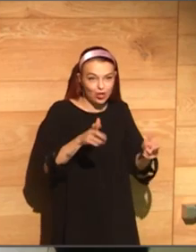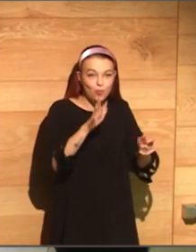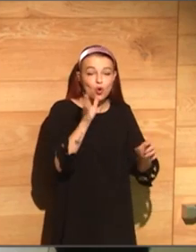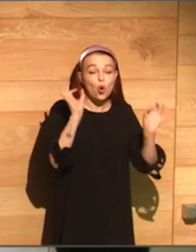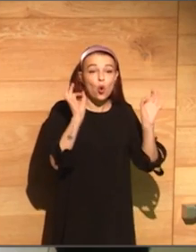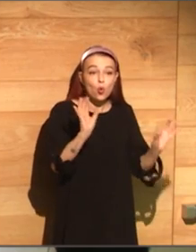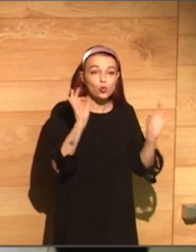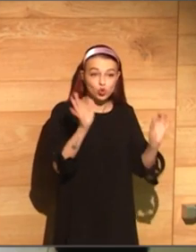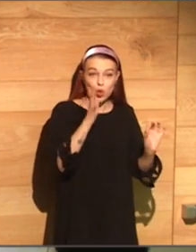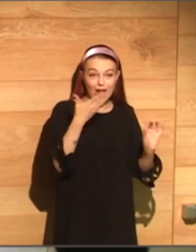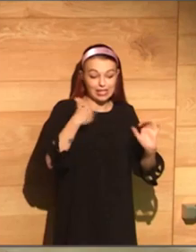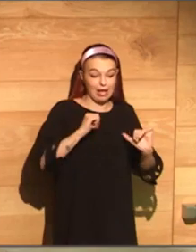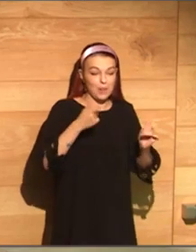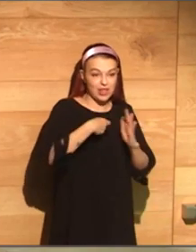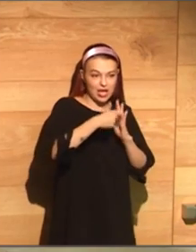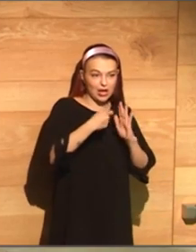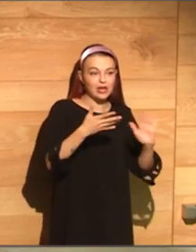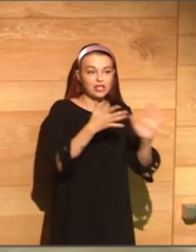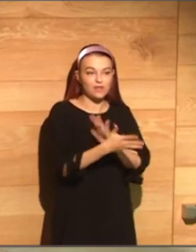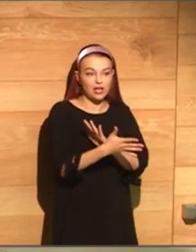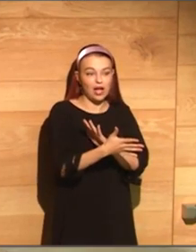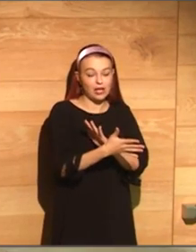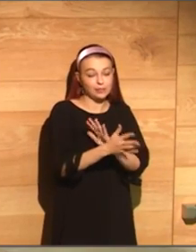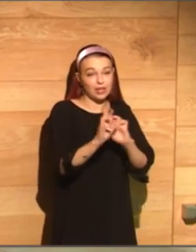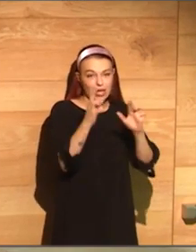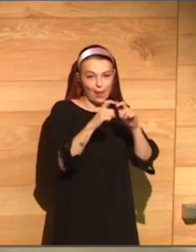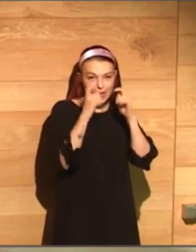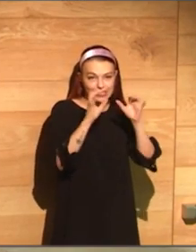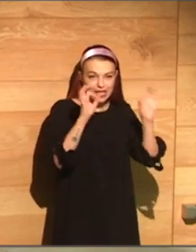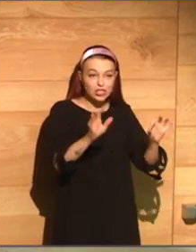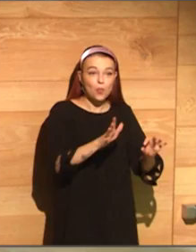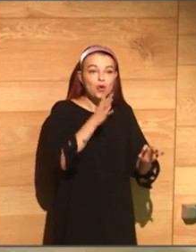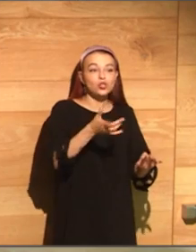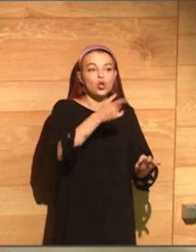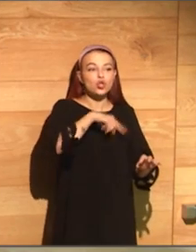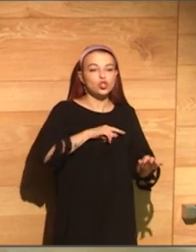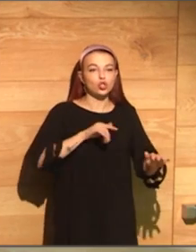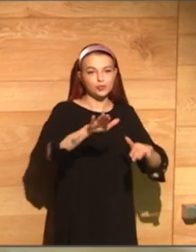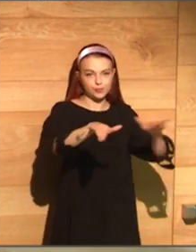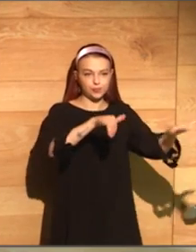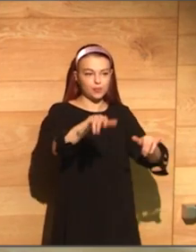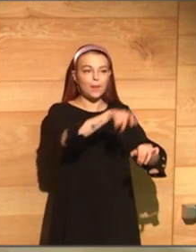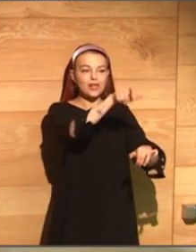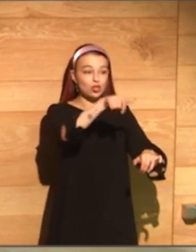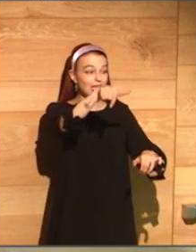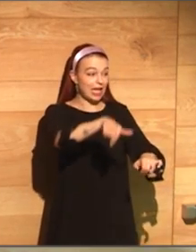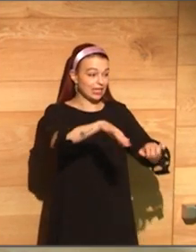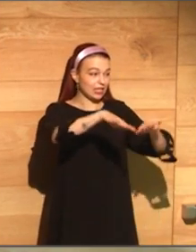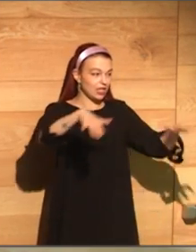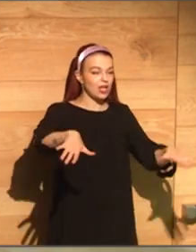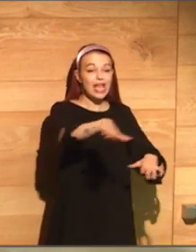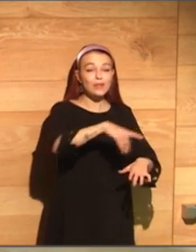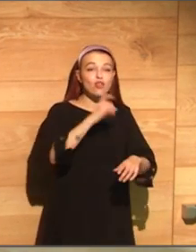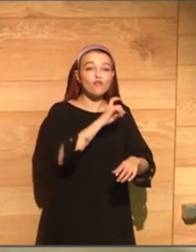momento en el que se está haciendo este programa, pues estamos con este temita y por eso hemos hecho este llamamiento. La gente se ha ajustado aquí en el espacio